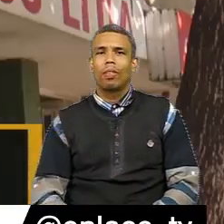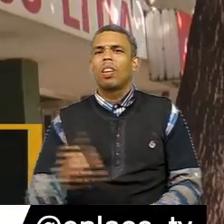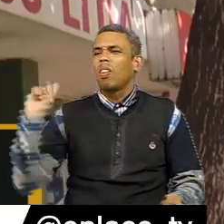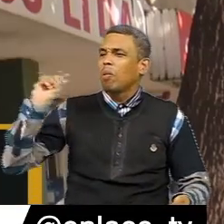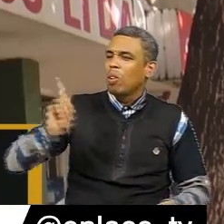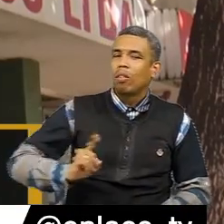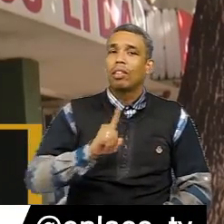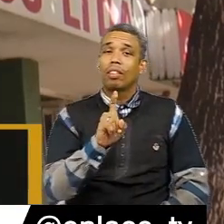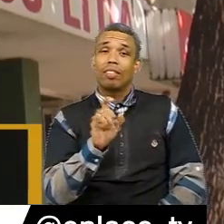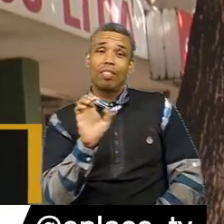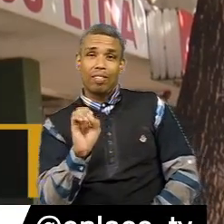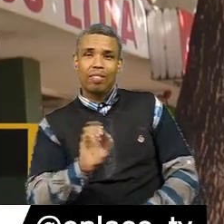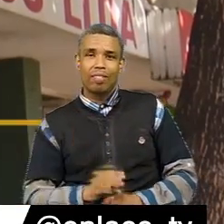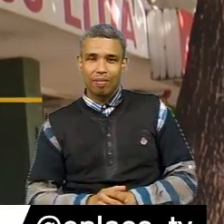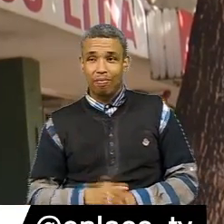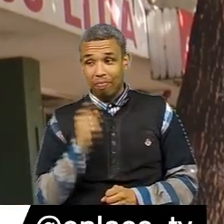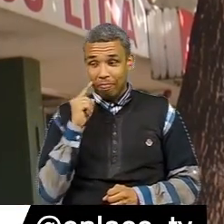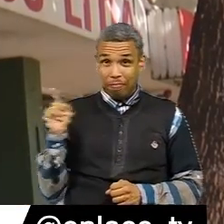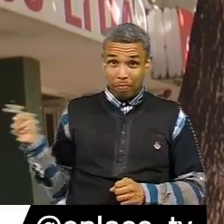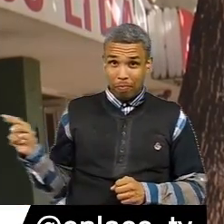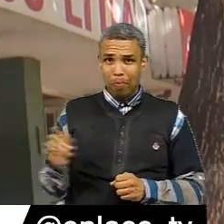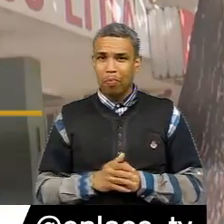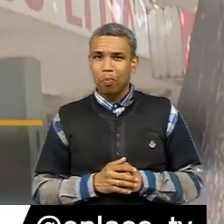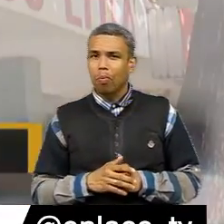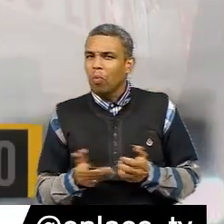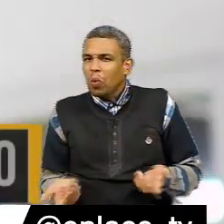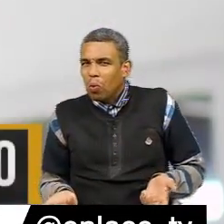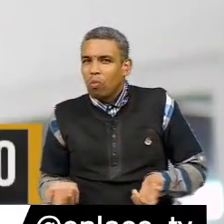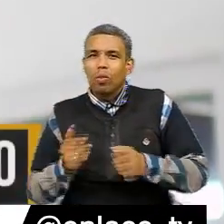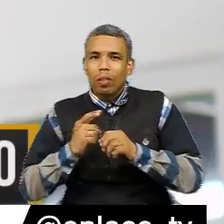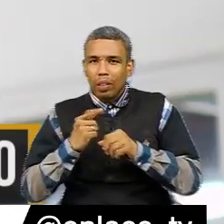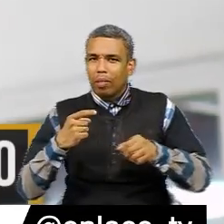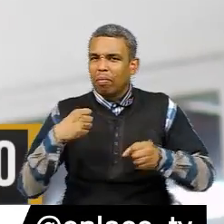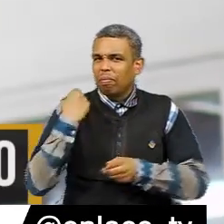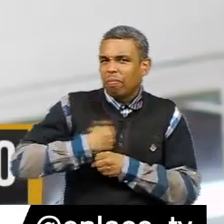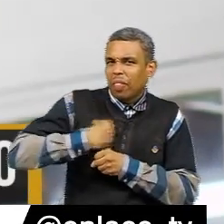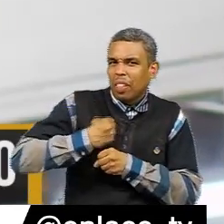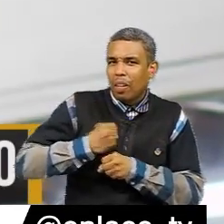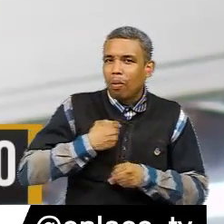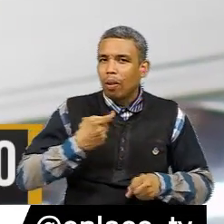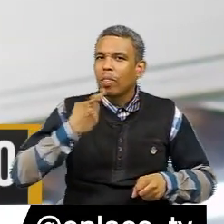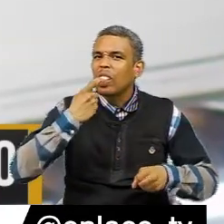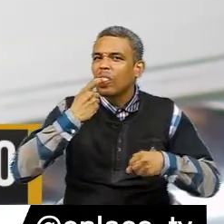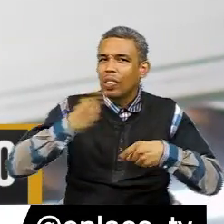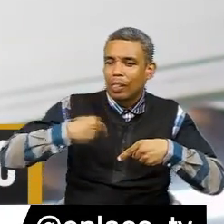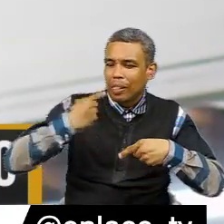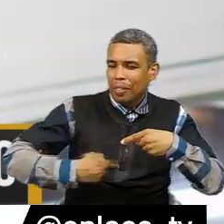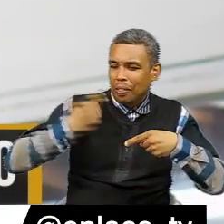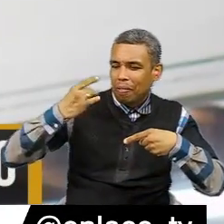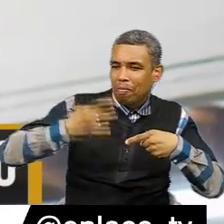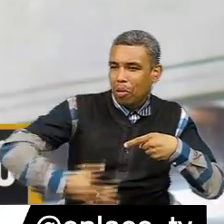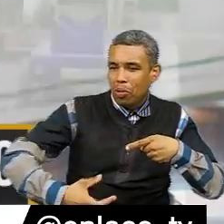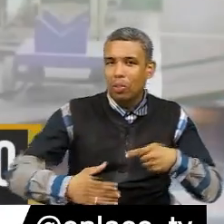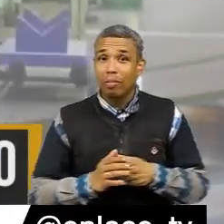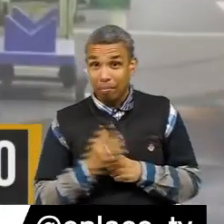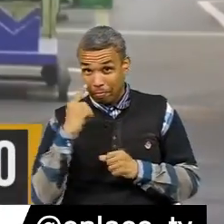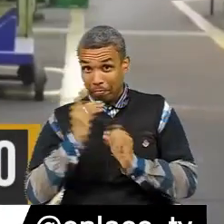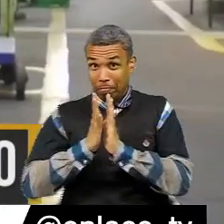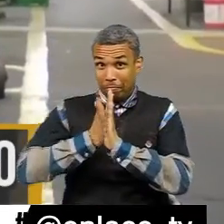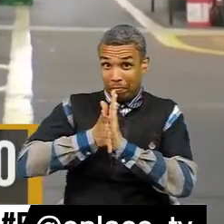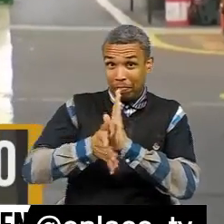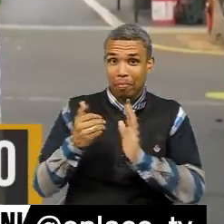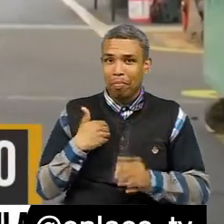a la comunidad del Magdalena Medio, servicio que ha significado el impulso y progreso del desarrollo en esta región. Para su gerente, estos apenas son los primeros 60 años de una